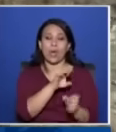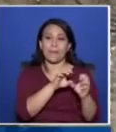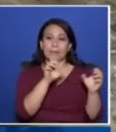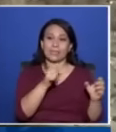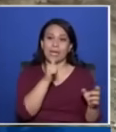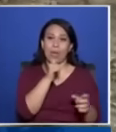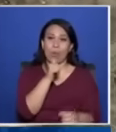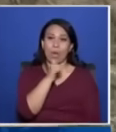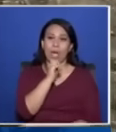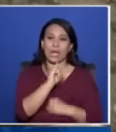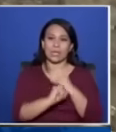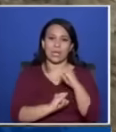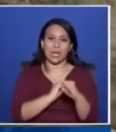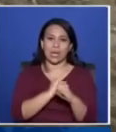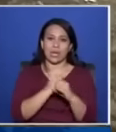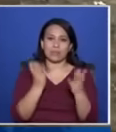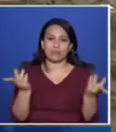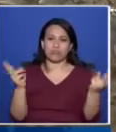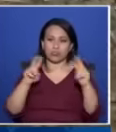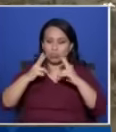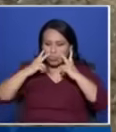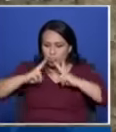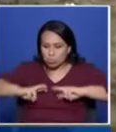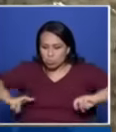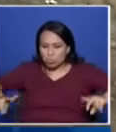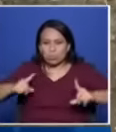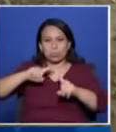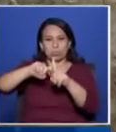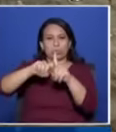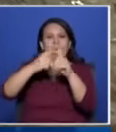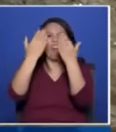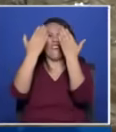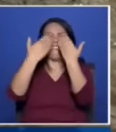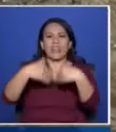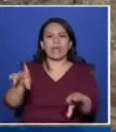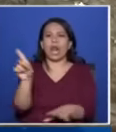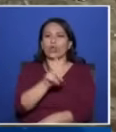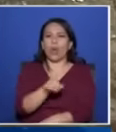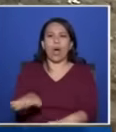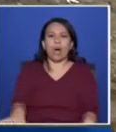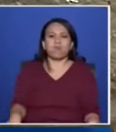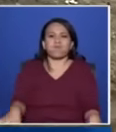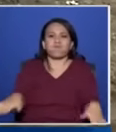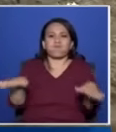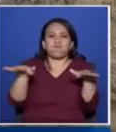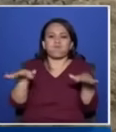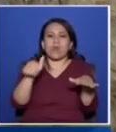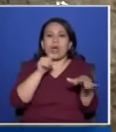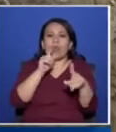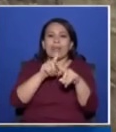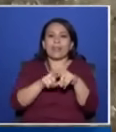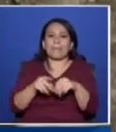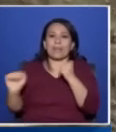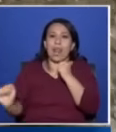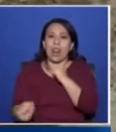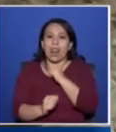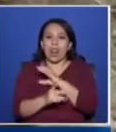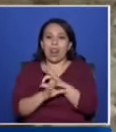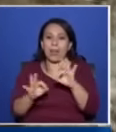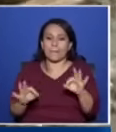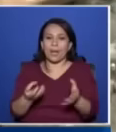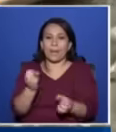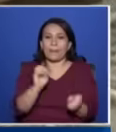través de MAPAC Interagua, contribuya para que ya pueda definitivamente no inundarse. Obviamente va a depender de la limpieza, del tema